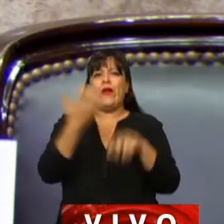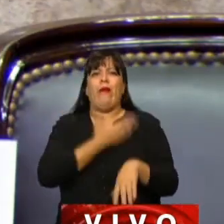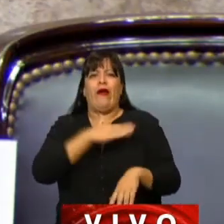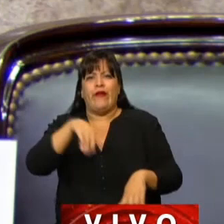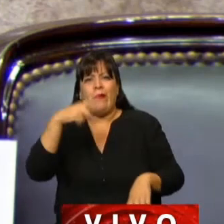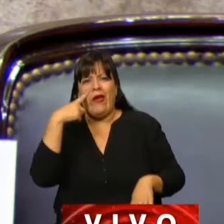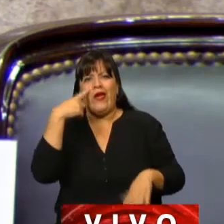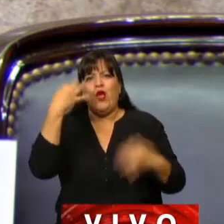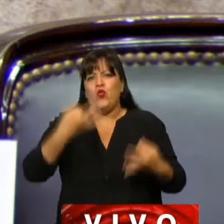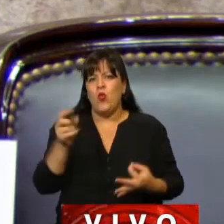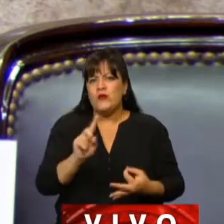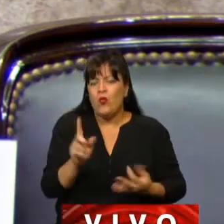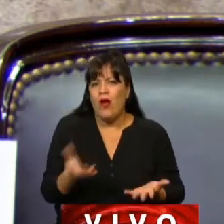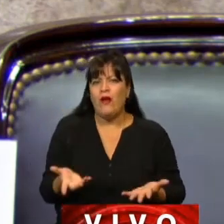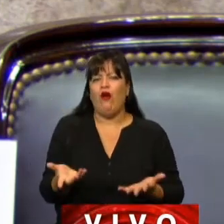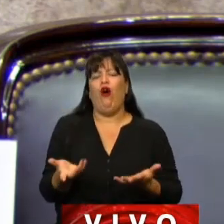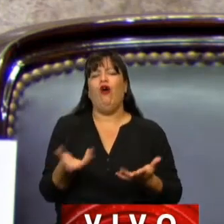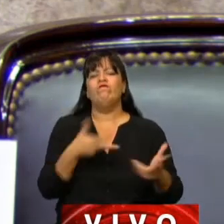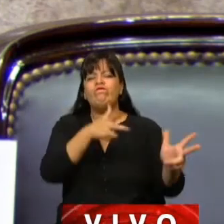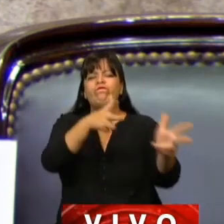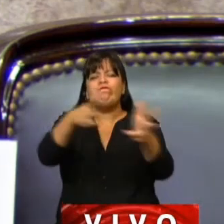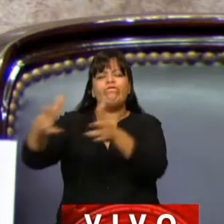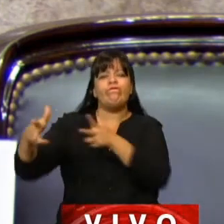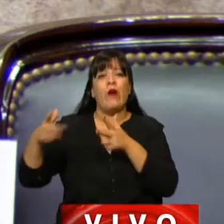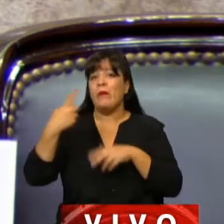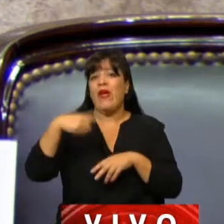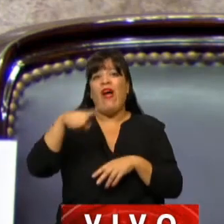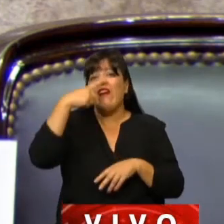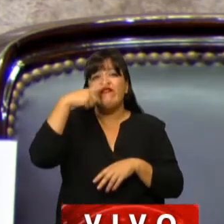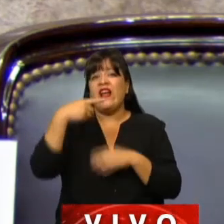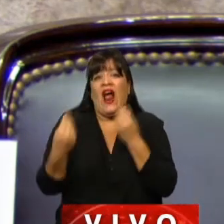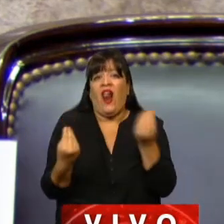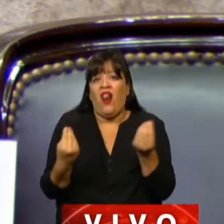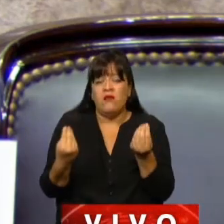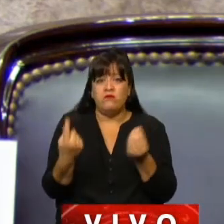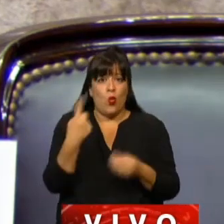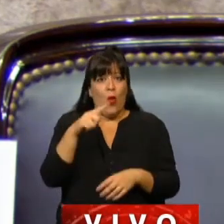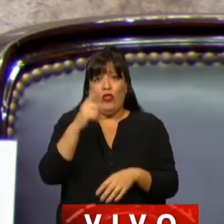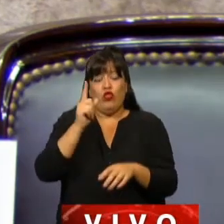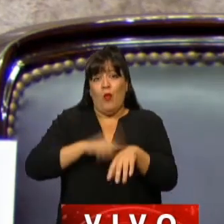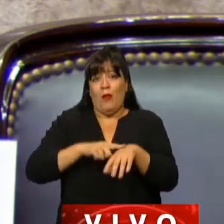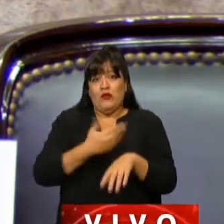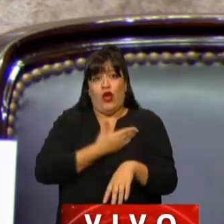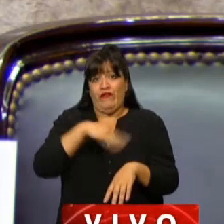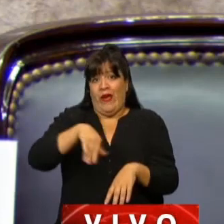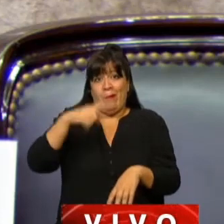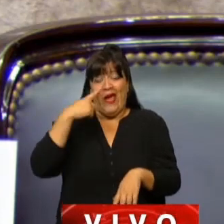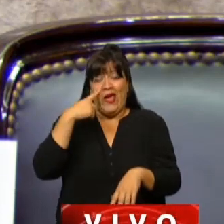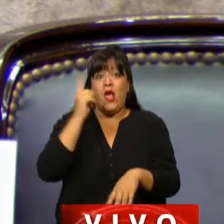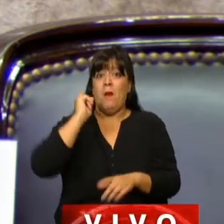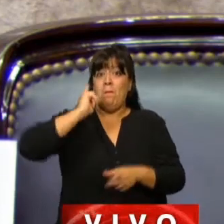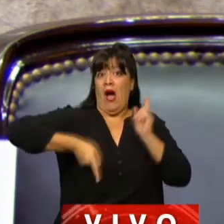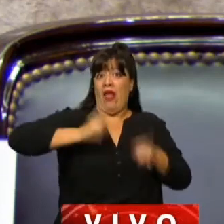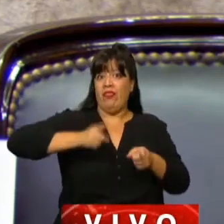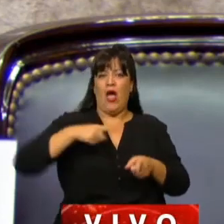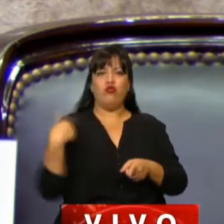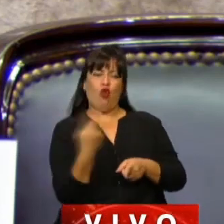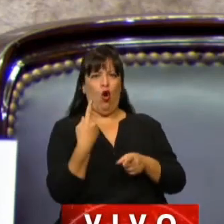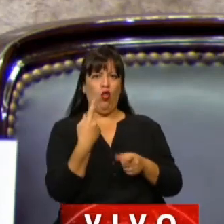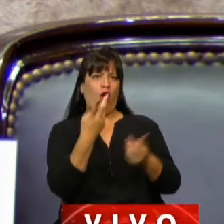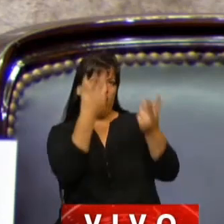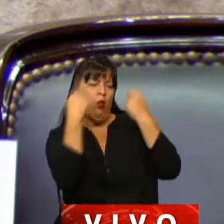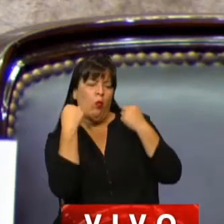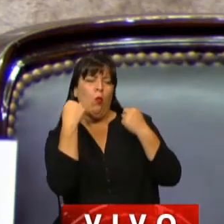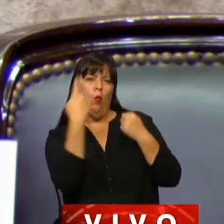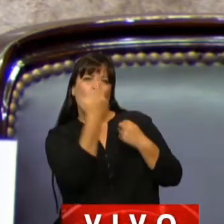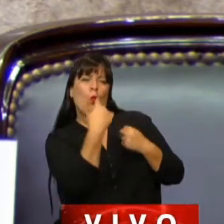bueno, pero al final y al cabo, cuando el FMI manda, todos se alinean. Y acá